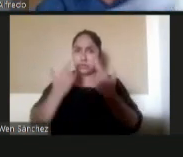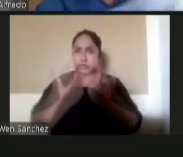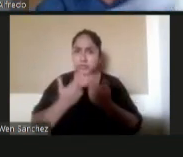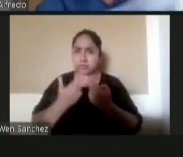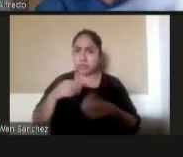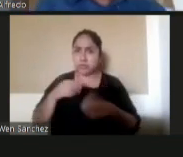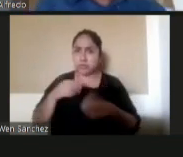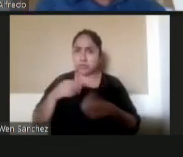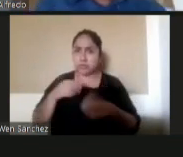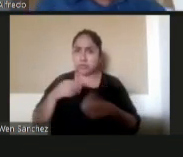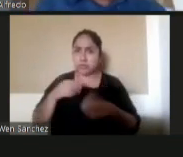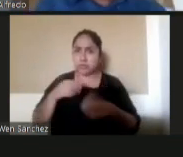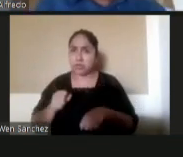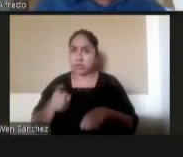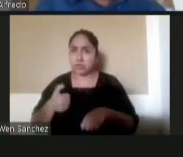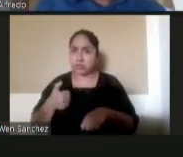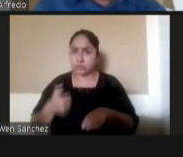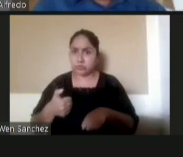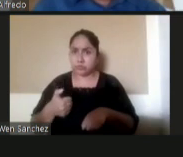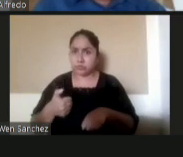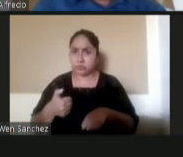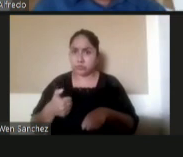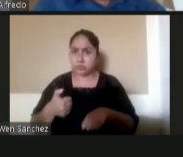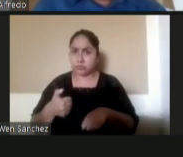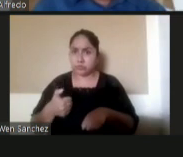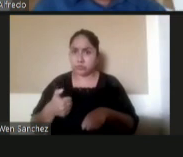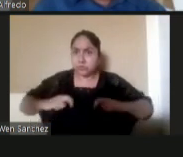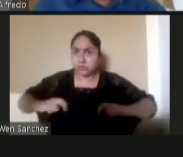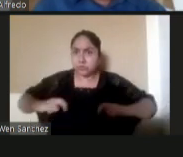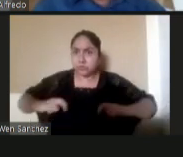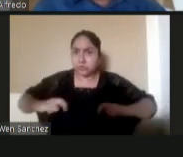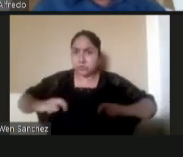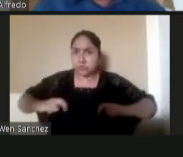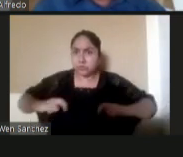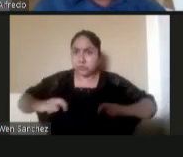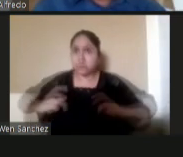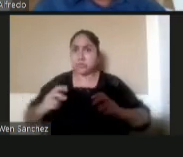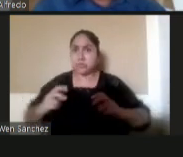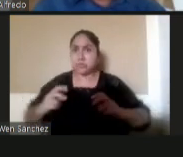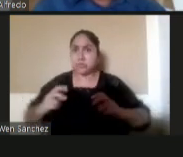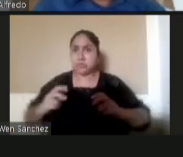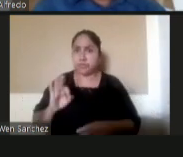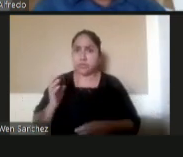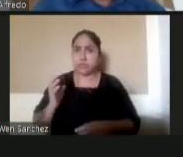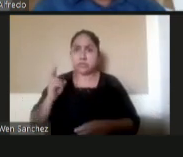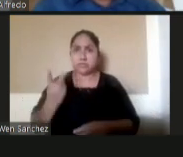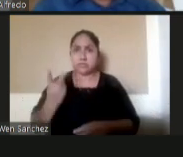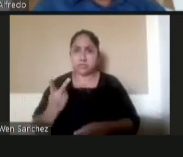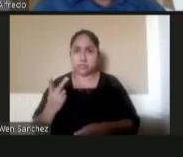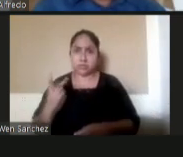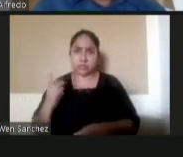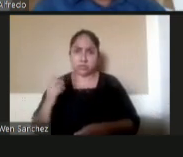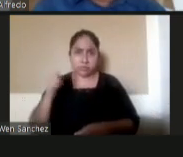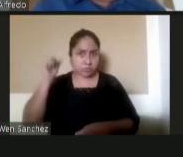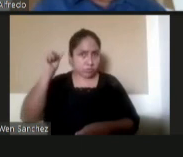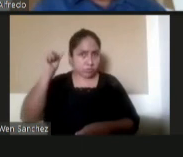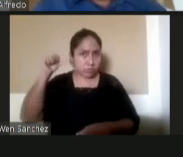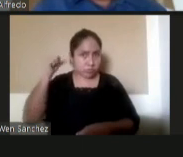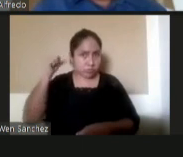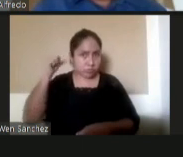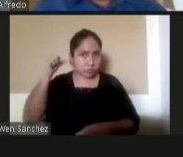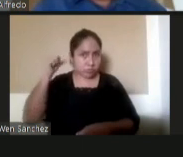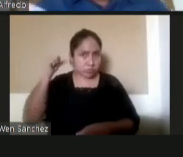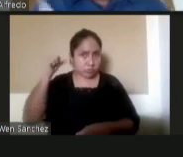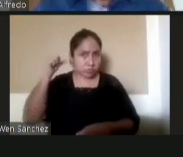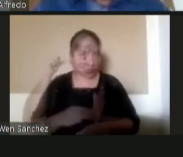67 del Honorable Ayuntamiento del Municipio de Juárez, Chihuahua, celebrada el día 2 de abril de 2020, en atención al sexto punto